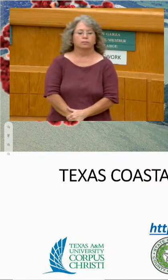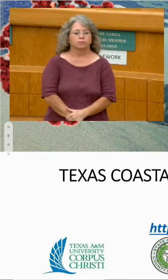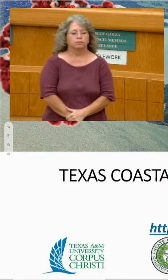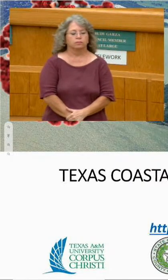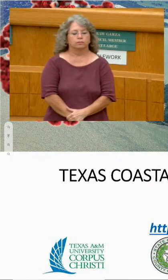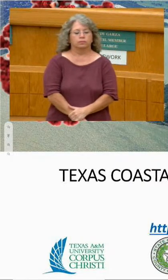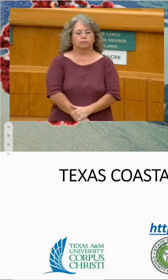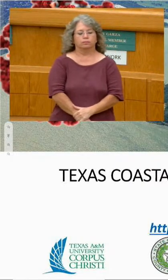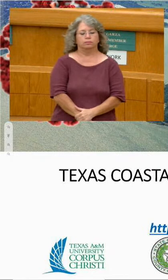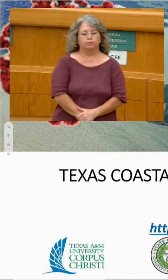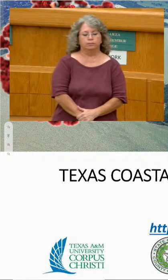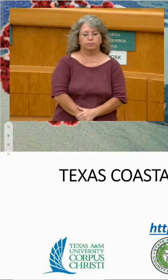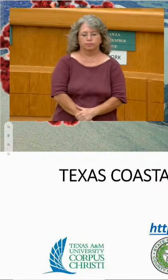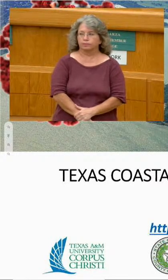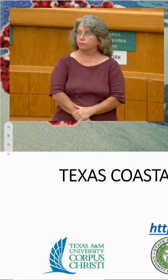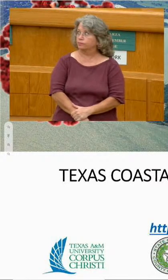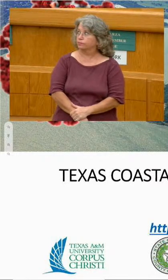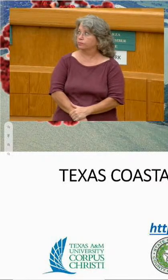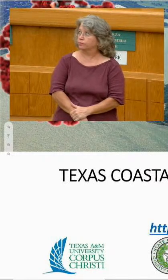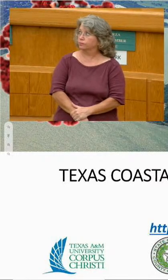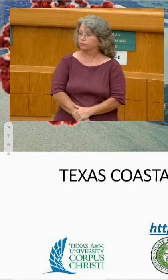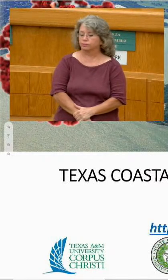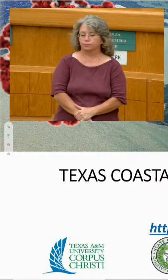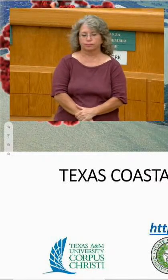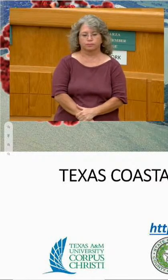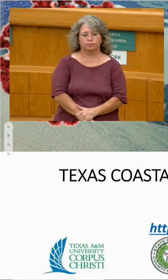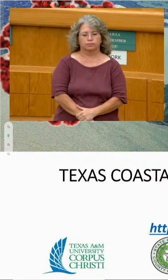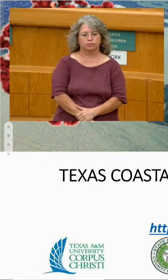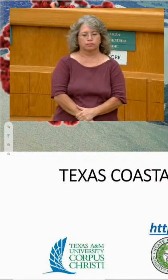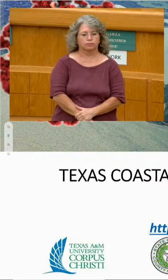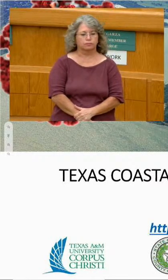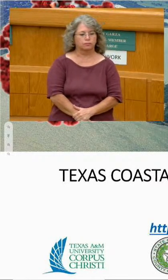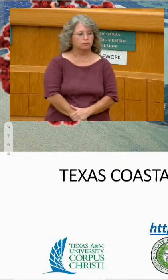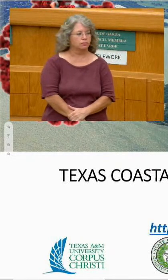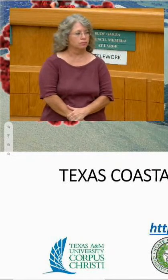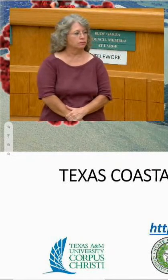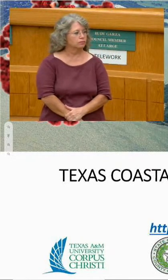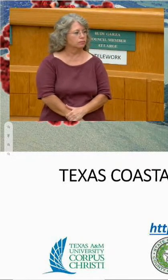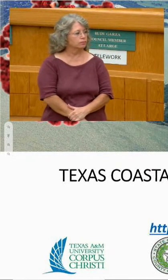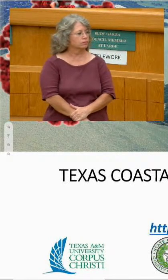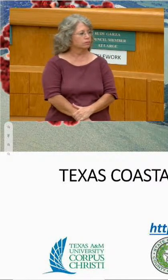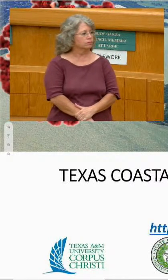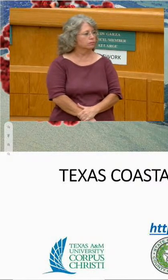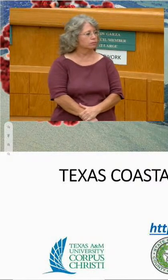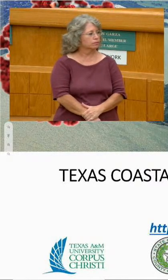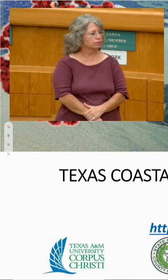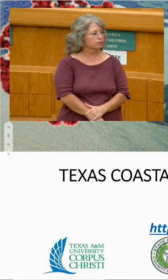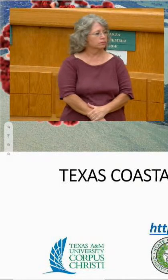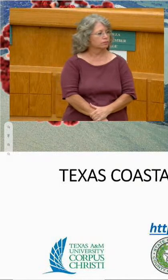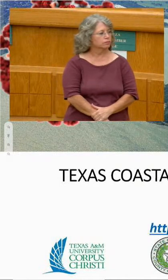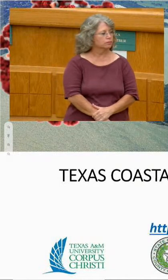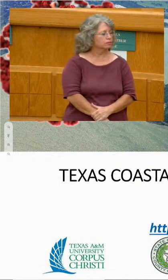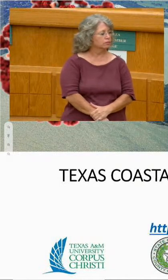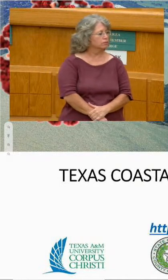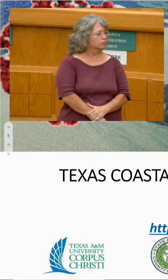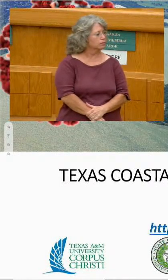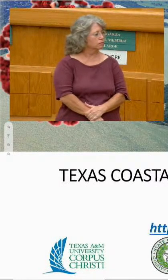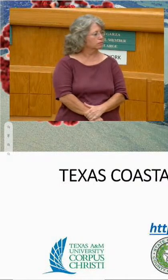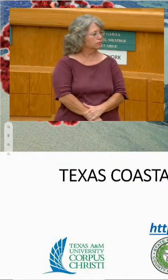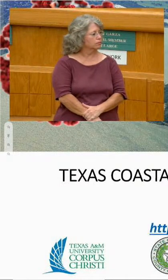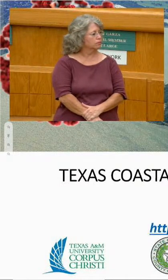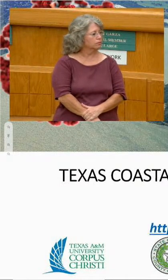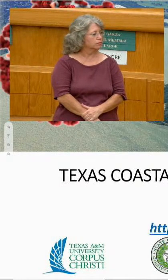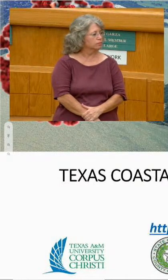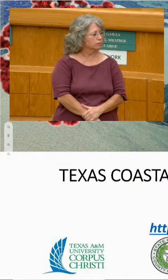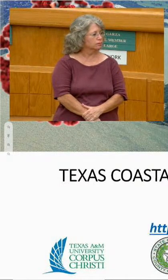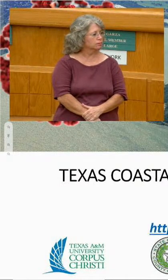virus es de menos de una persona a una persona, o sea que una persona infectada potencialmente puede infectar a otra más. Este número bajo